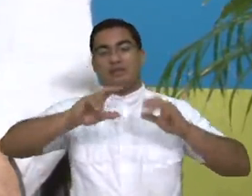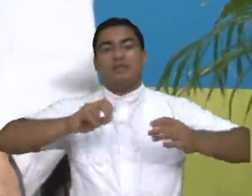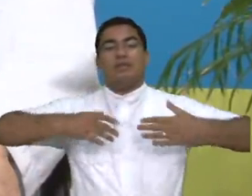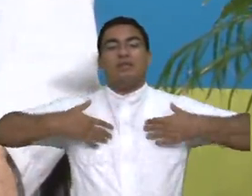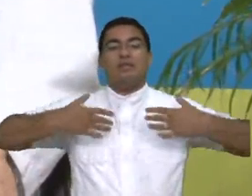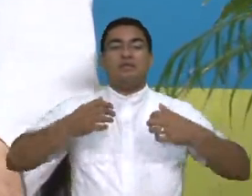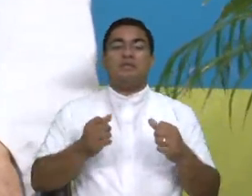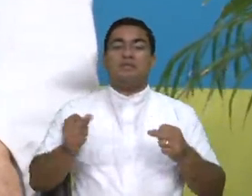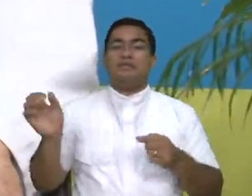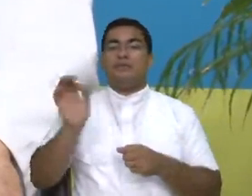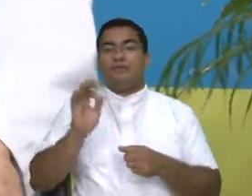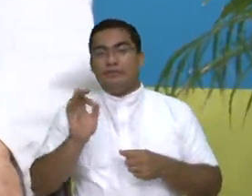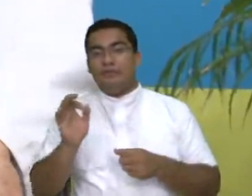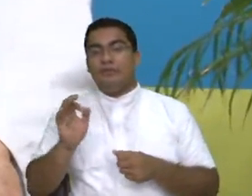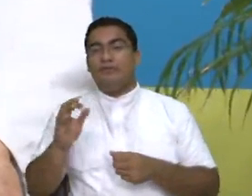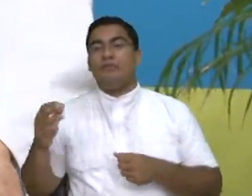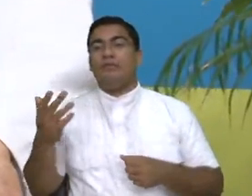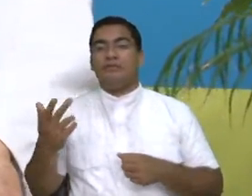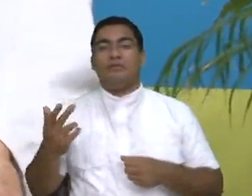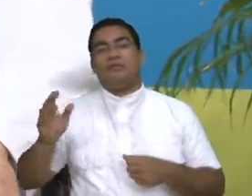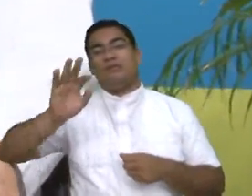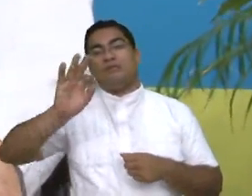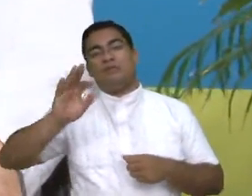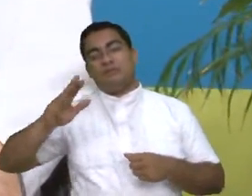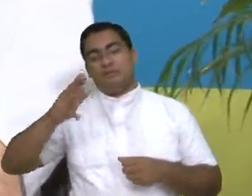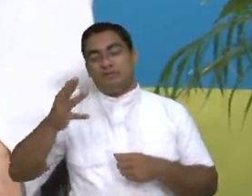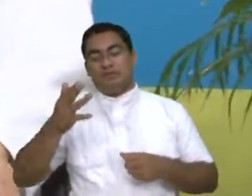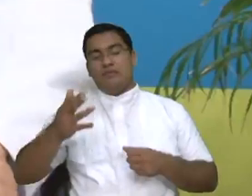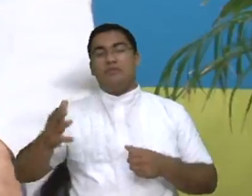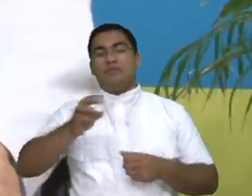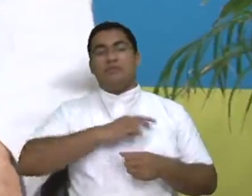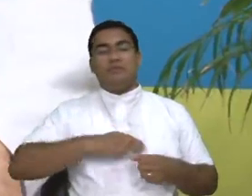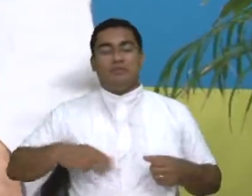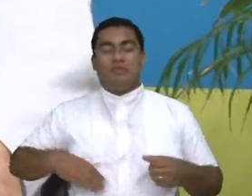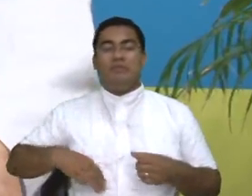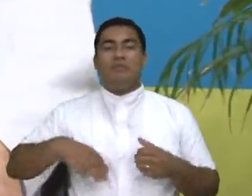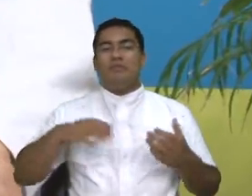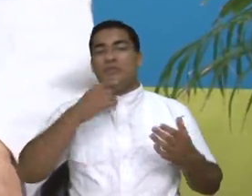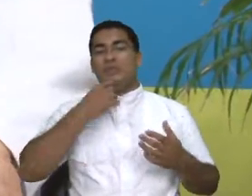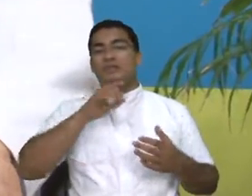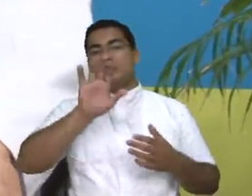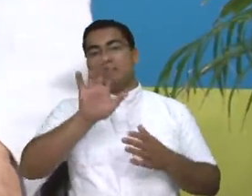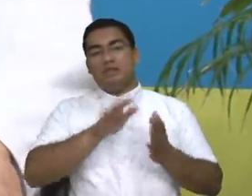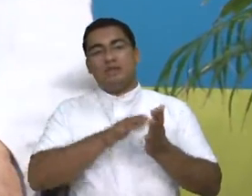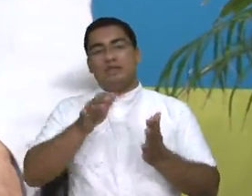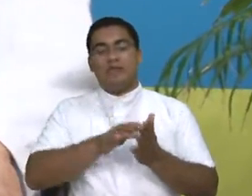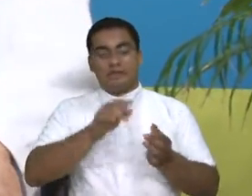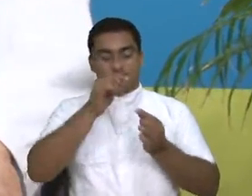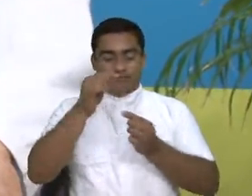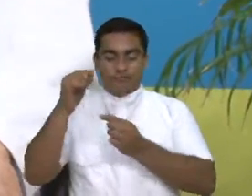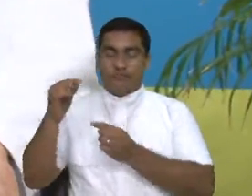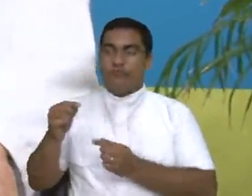gestionar factor, en este caso, para tratamiento de los pacientes. El Ministerio gestionó casi 5 millones de unidades, se miden